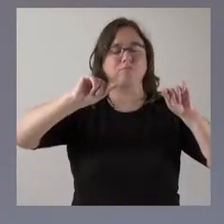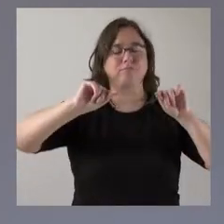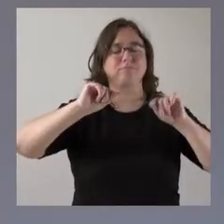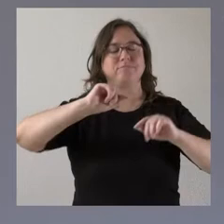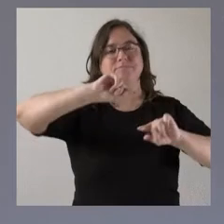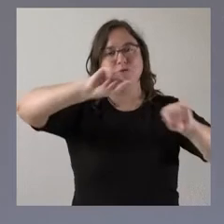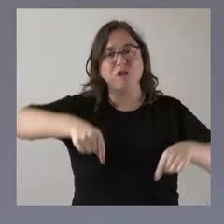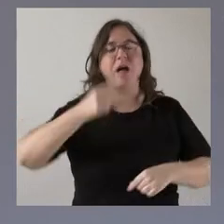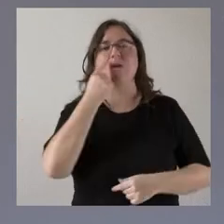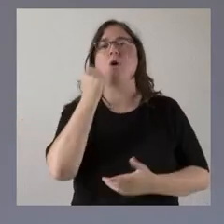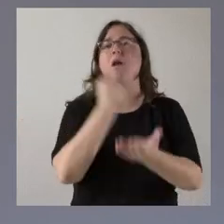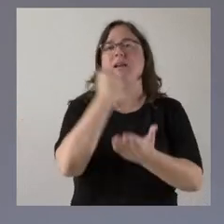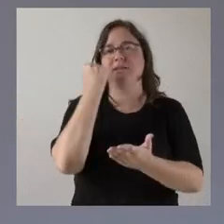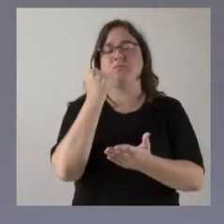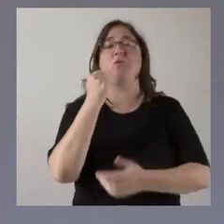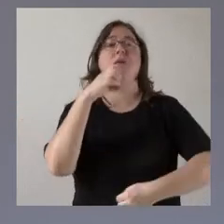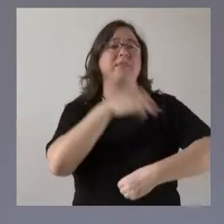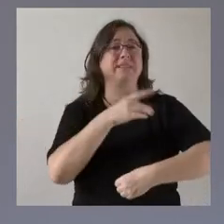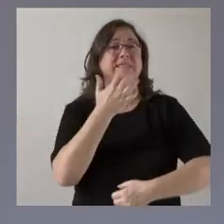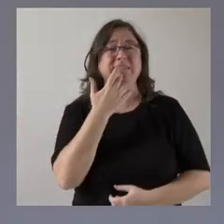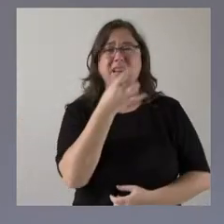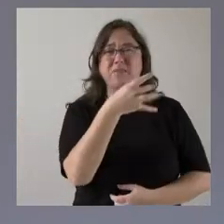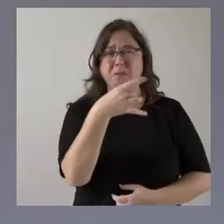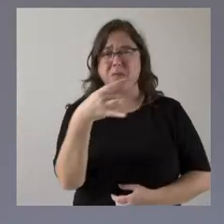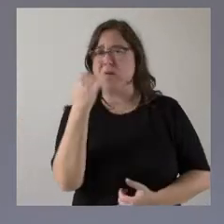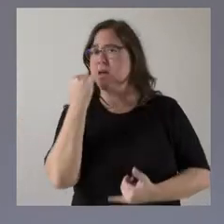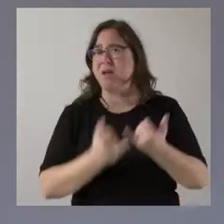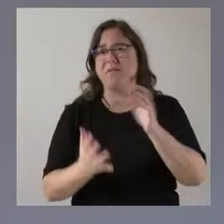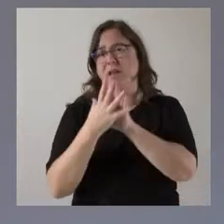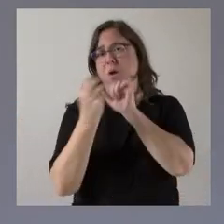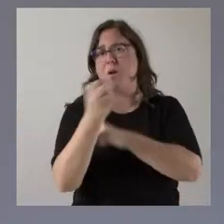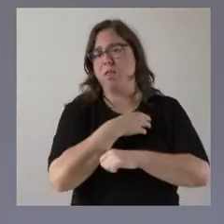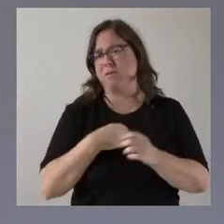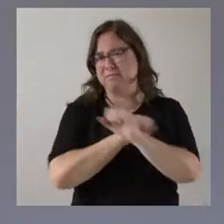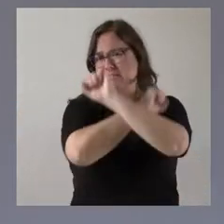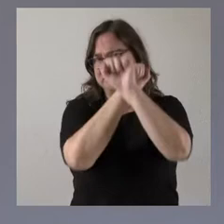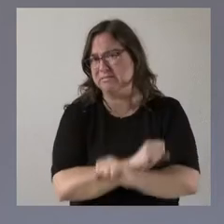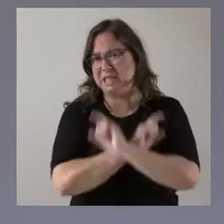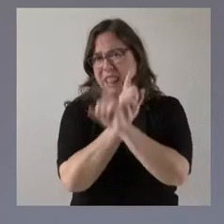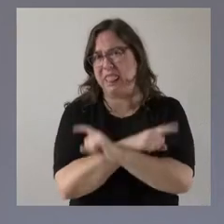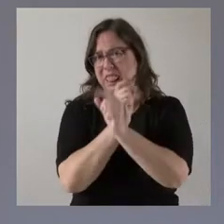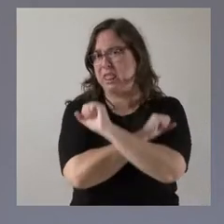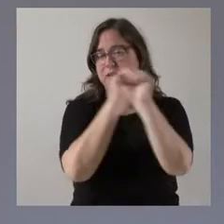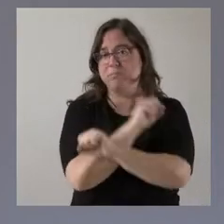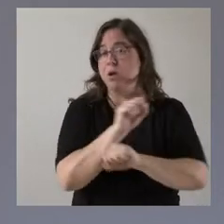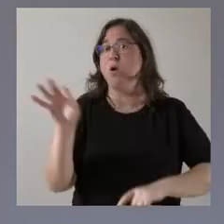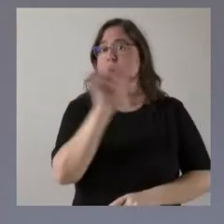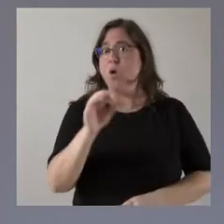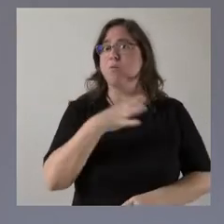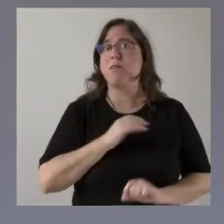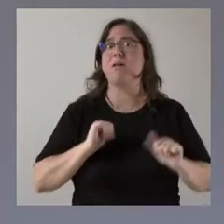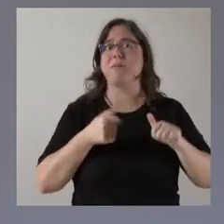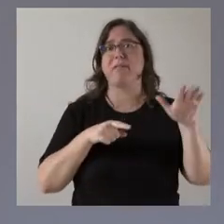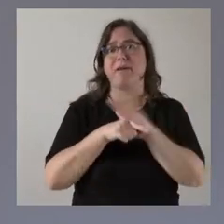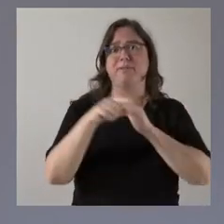cuotas vencidas cuando dicha deuda imposibilite Los acuerdos con la entidad financiera o suponga riesgo inminente de inicio de